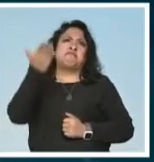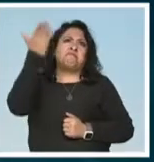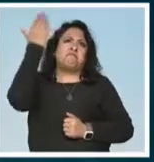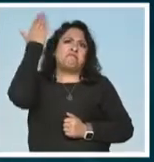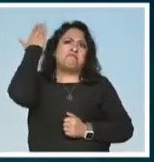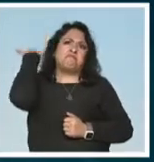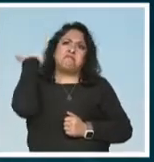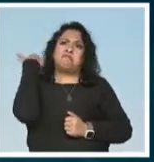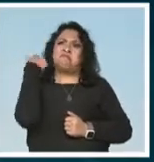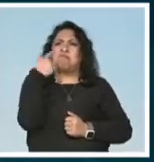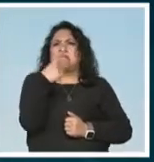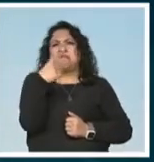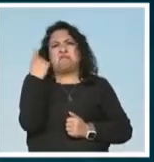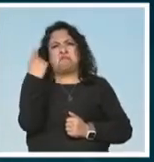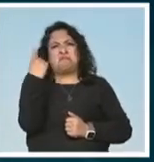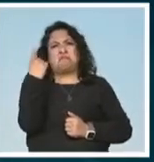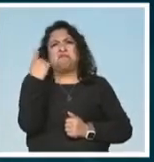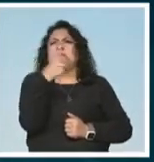100 or